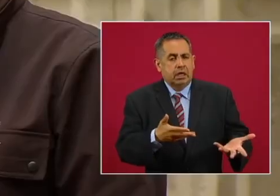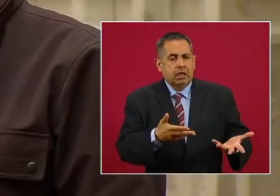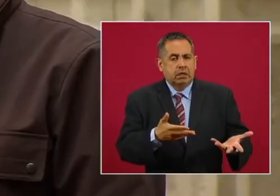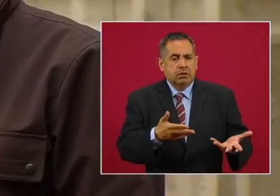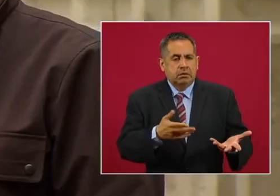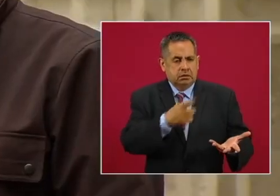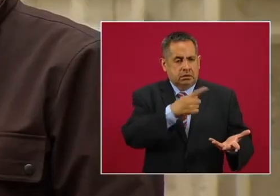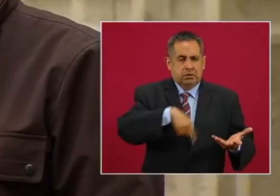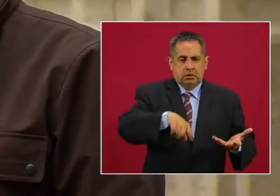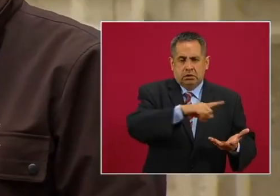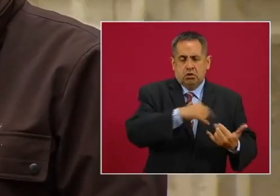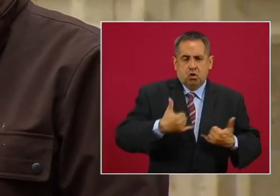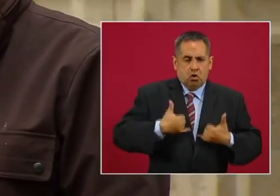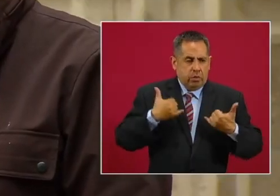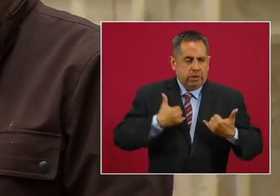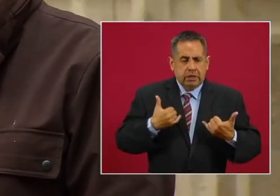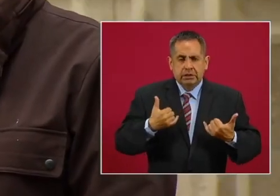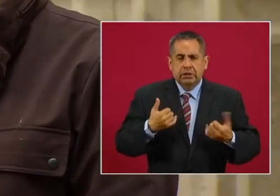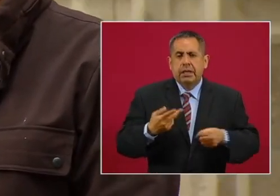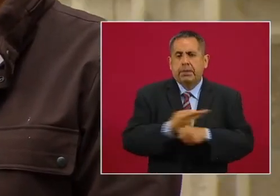de los jóvenes